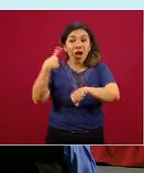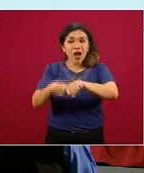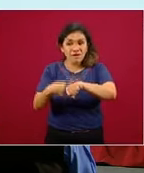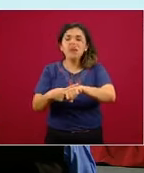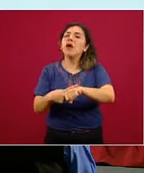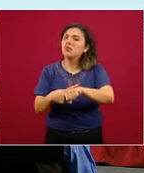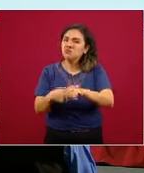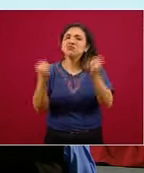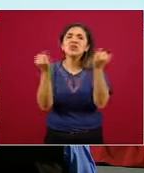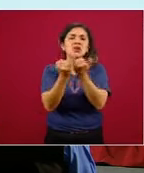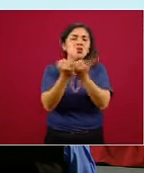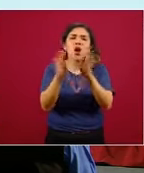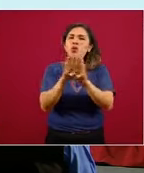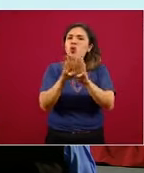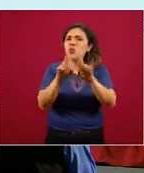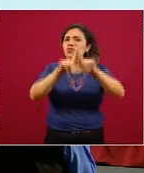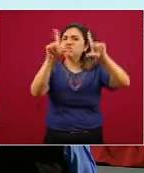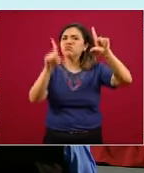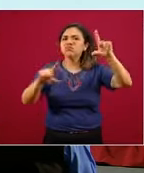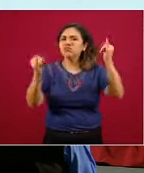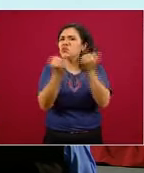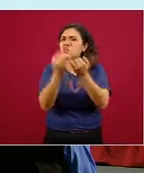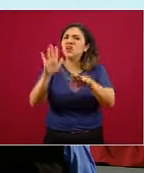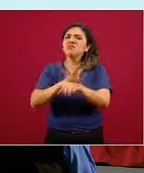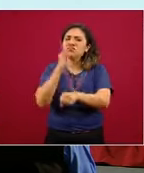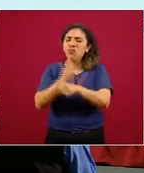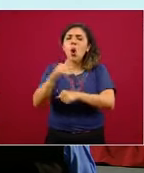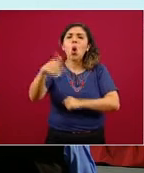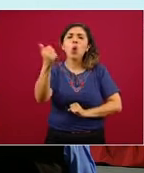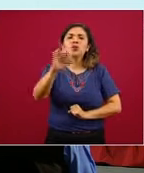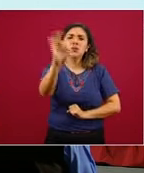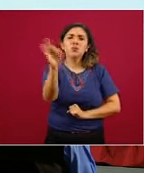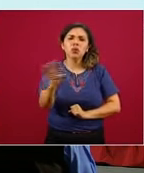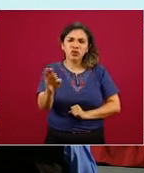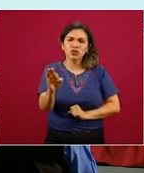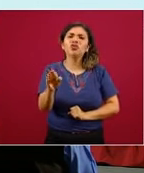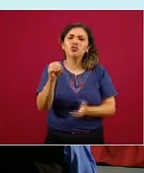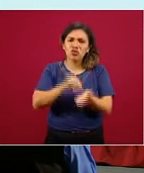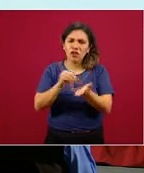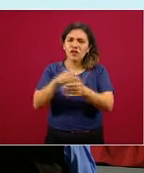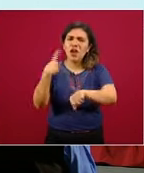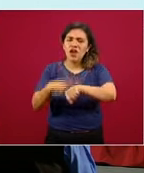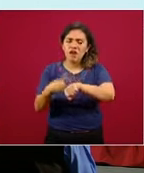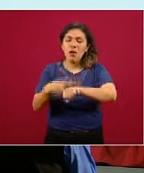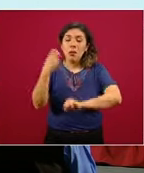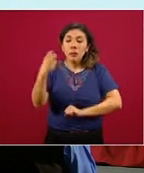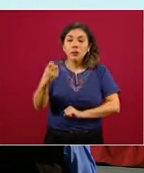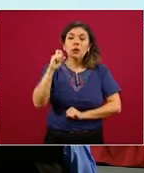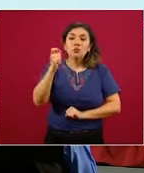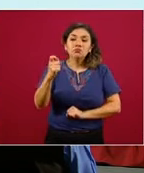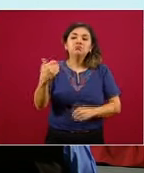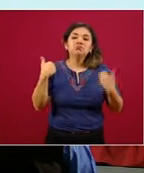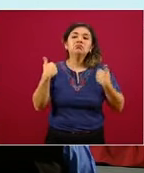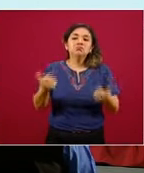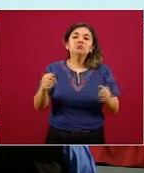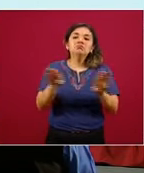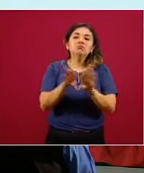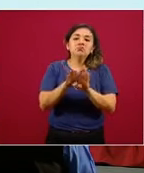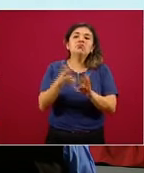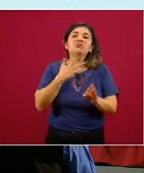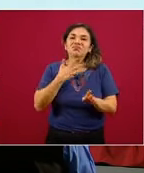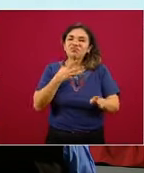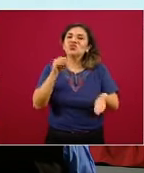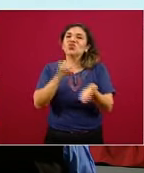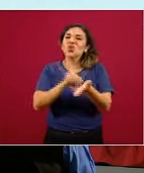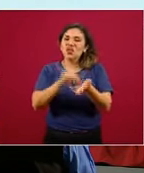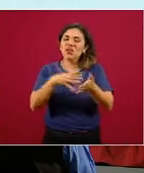similar a la proporción nacional, es decir, está en una media nacional, 11%, ¿no? Lo cual habla de una actividad